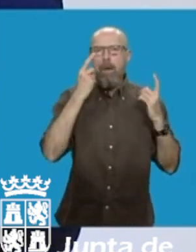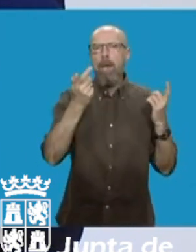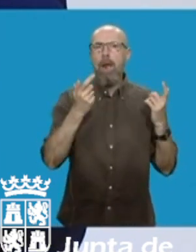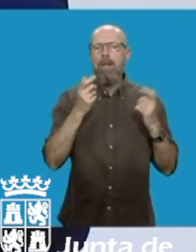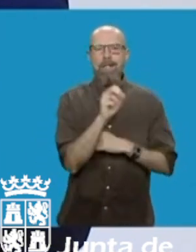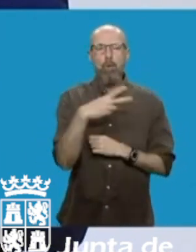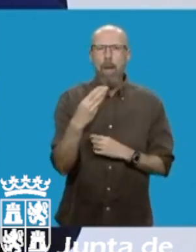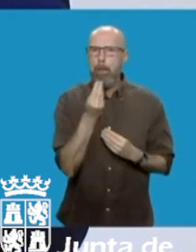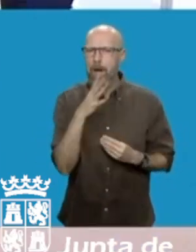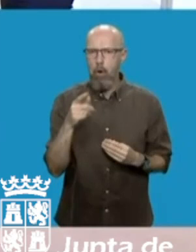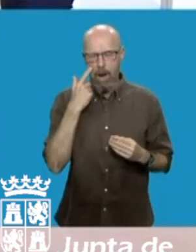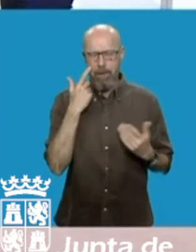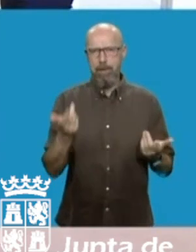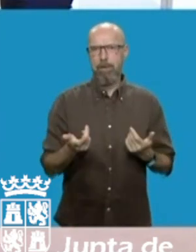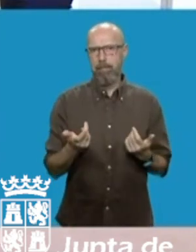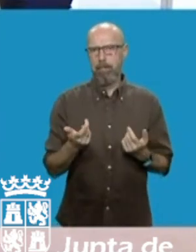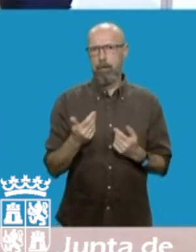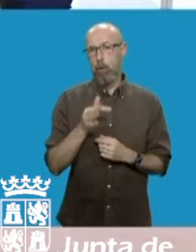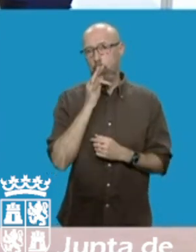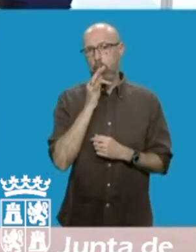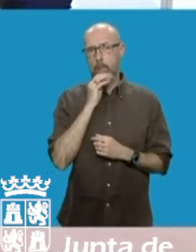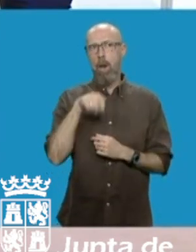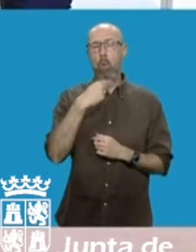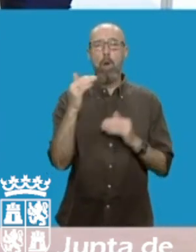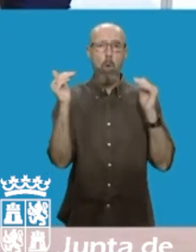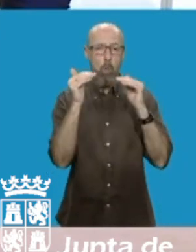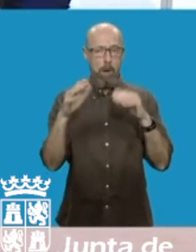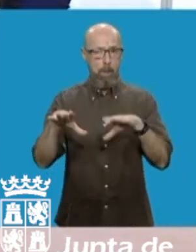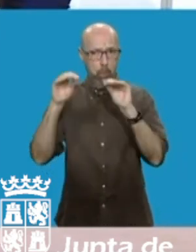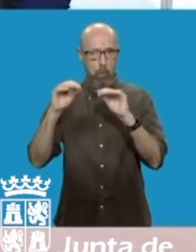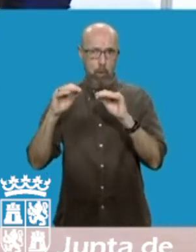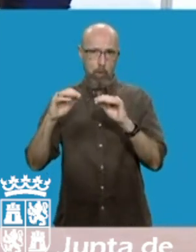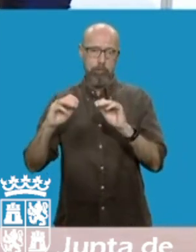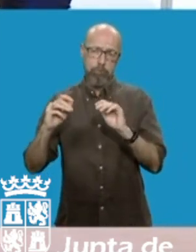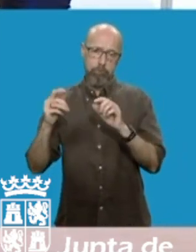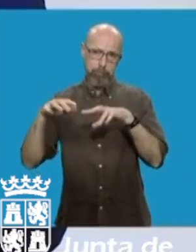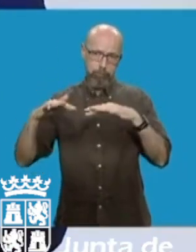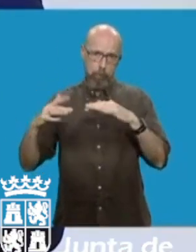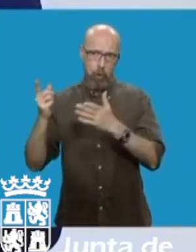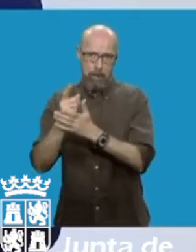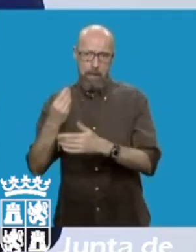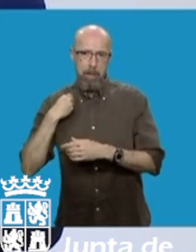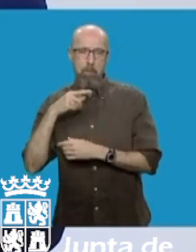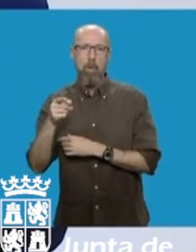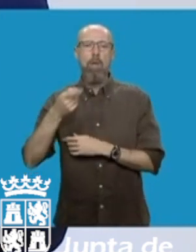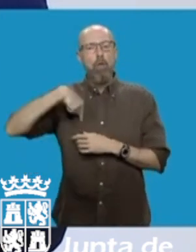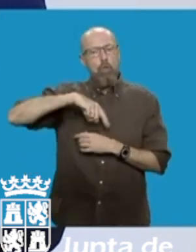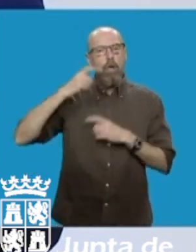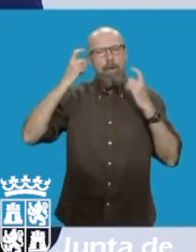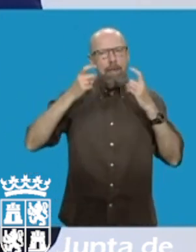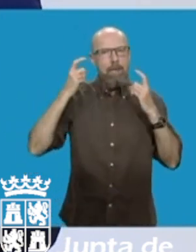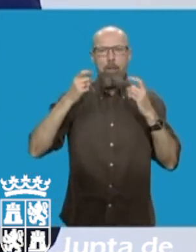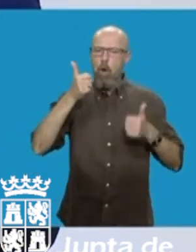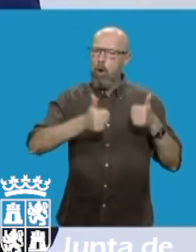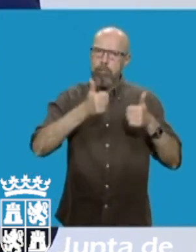resultado posible. Tenemos sobre el segundo partido el jueves en Burgos y bueno, intentaremos ser competitivos como somos casi siempre